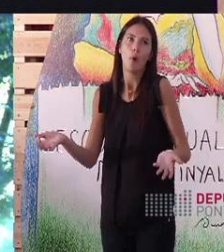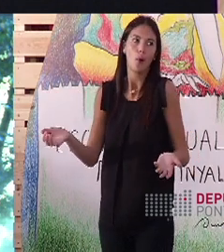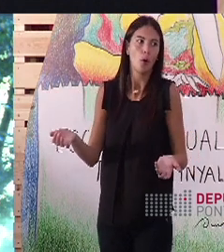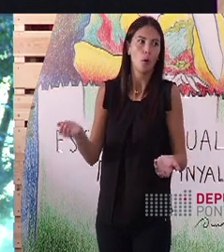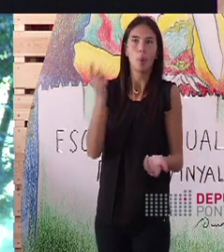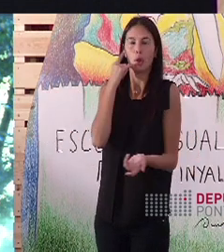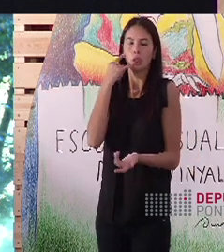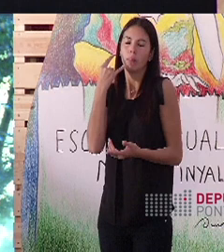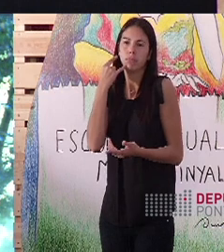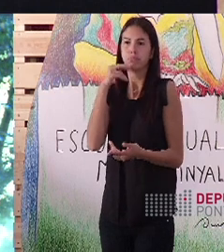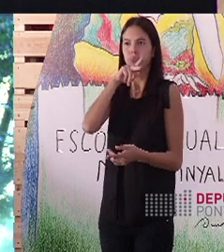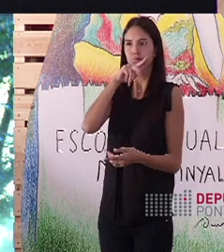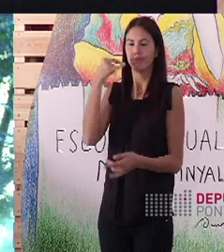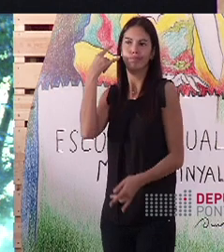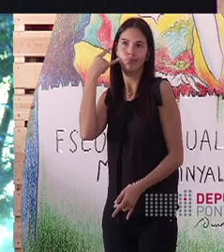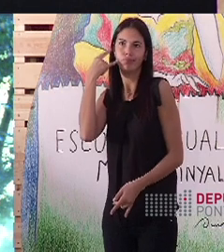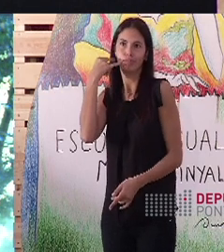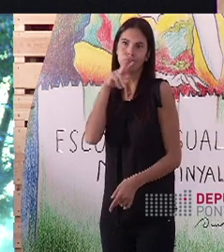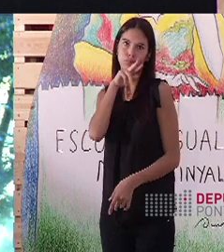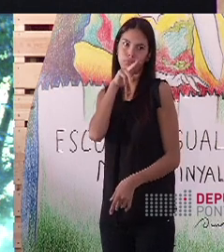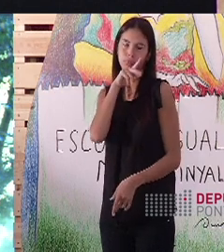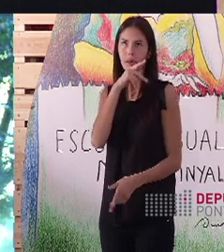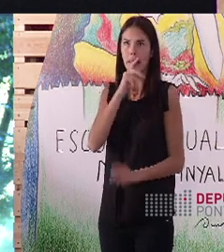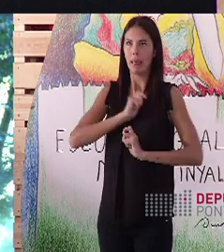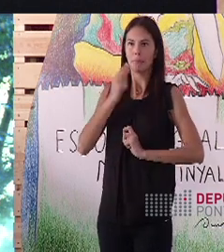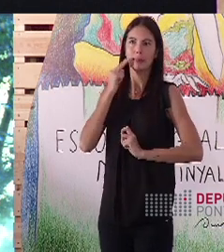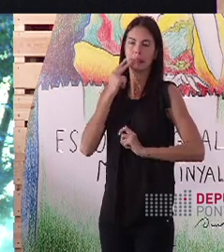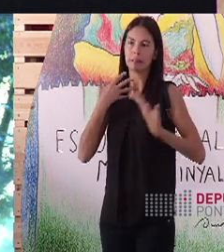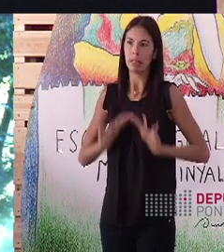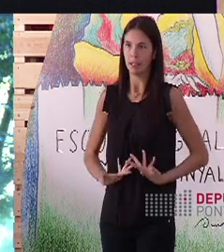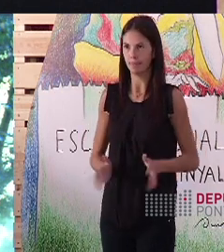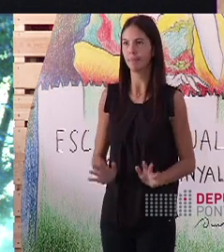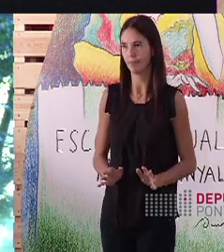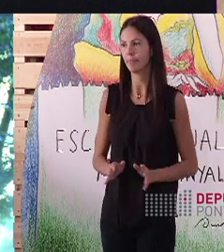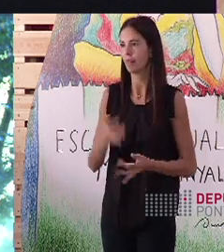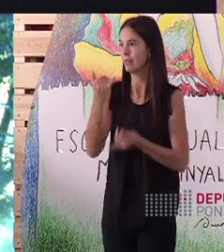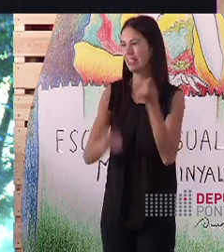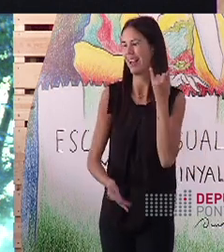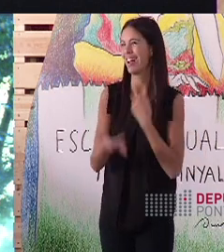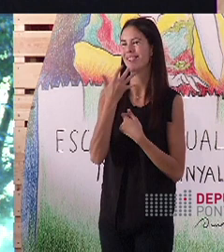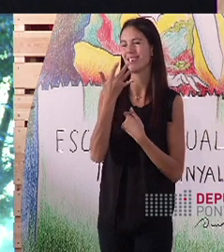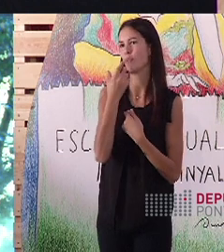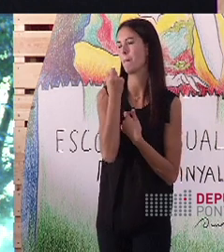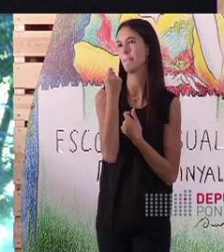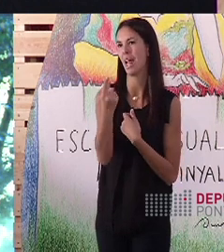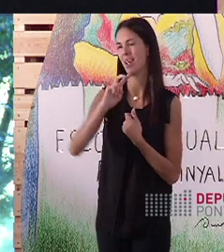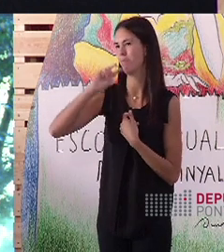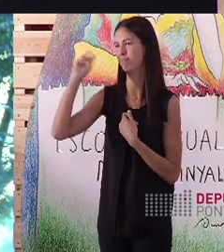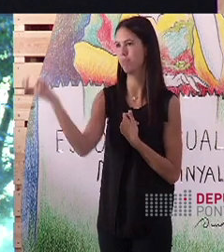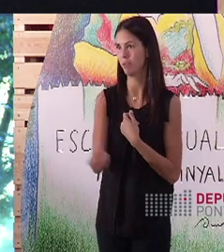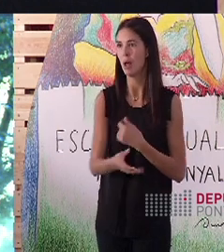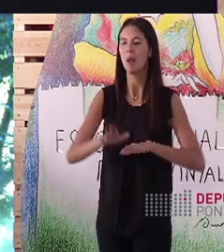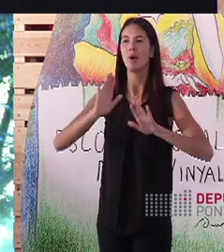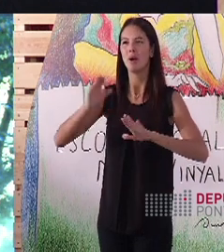por teléfono para tranquilizar ese medo, ¿no? Bueno, poderíamos poñer miles de exemplos, pero me parece